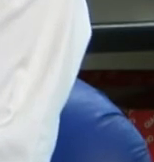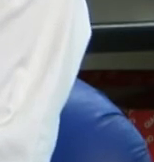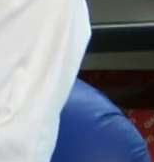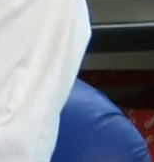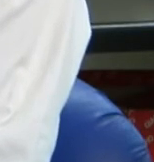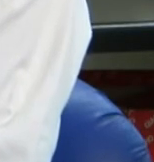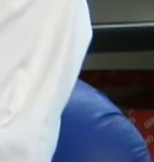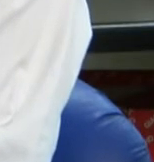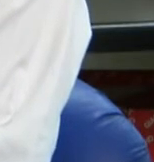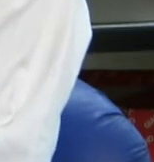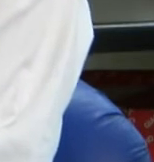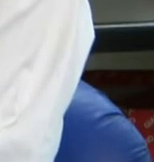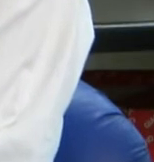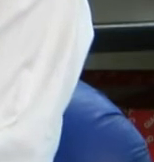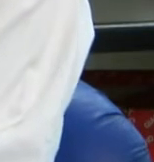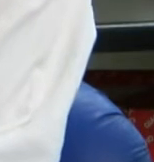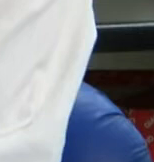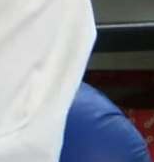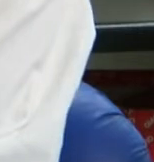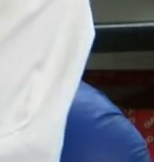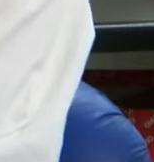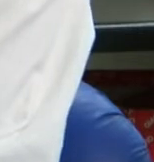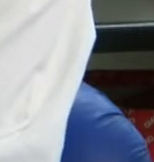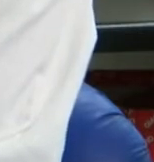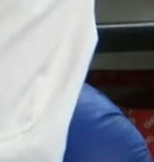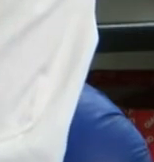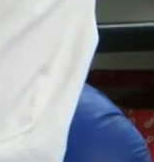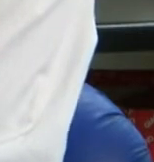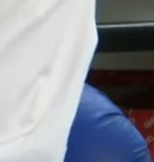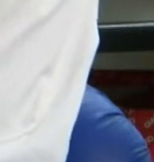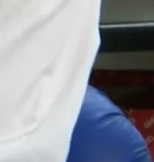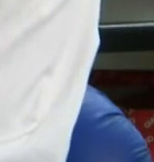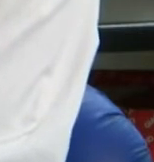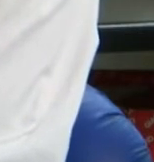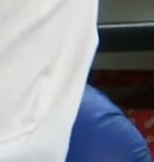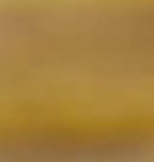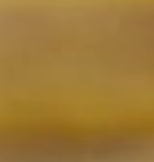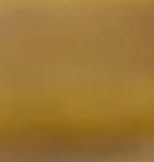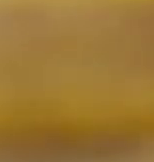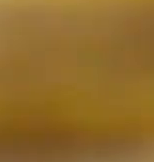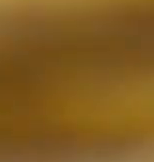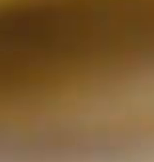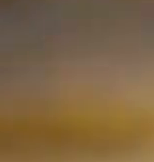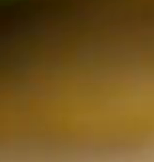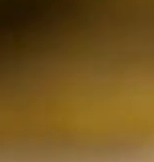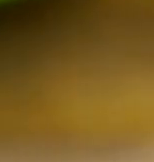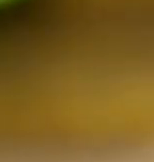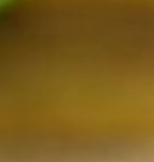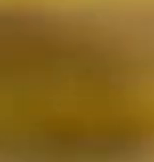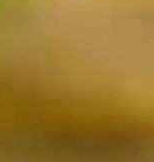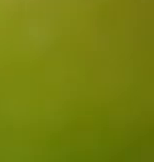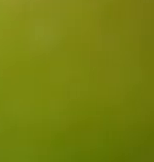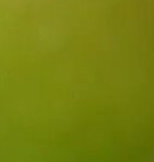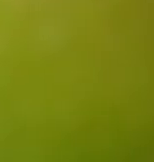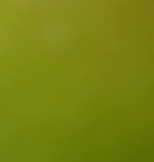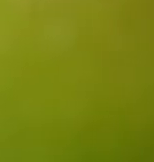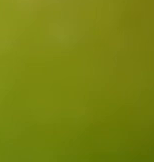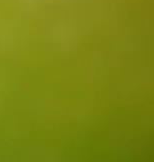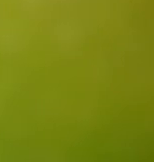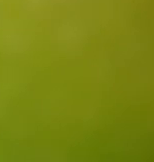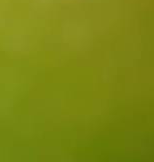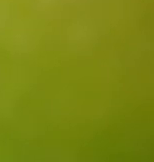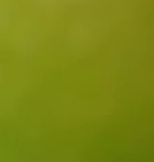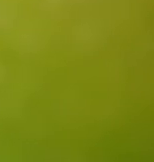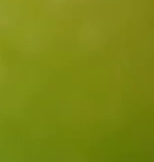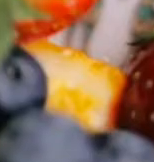impide saber realmente a cuánto dióxido de titanio estamos expuestos. La recomendación es mantener un régimen